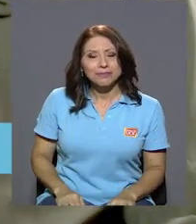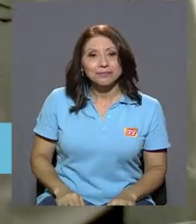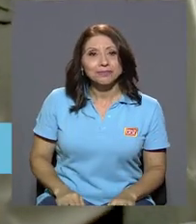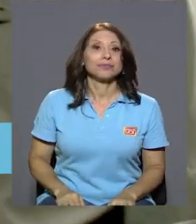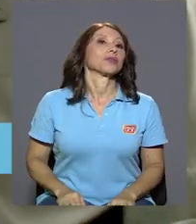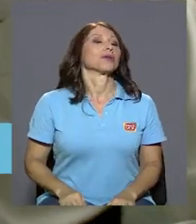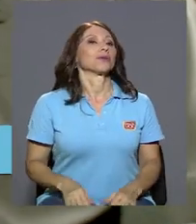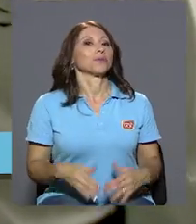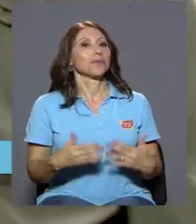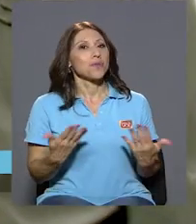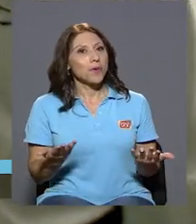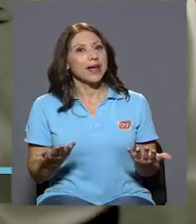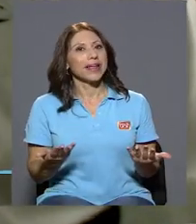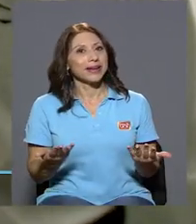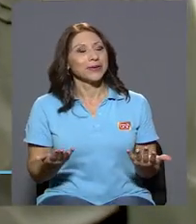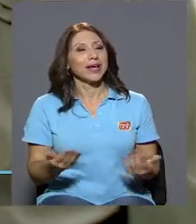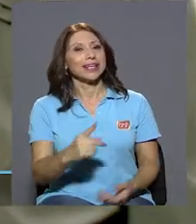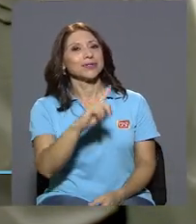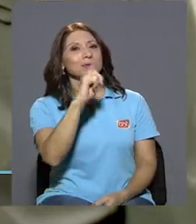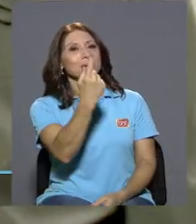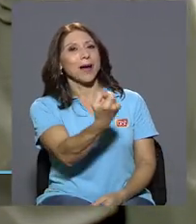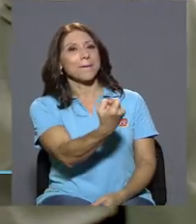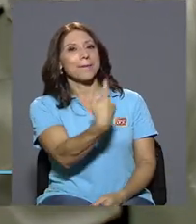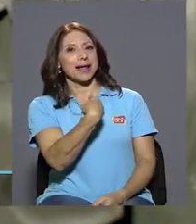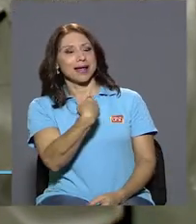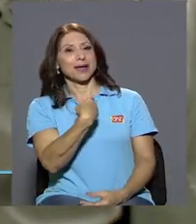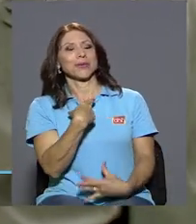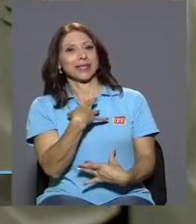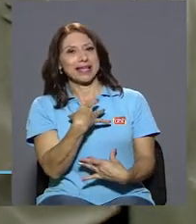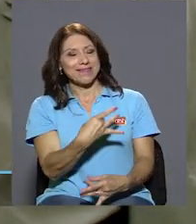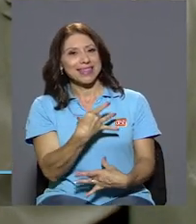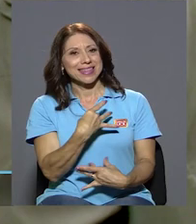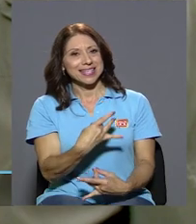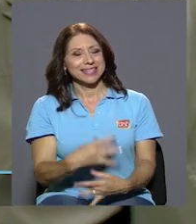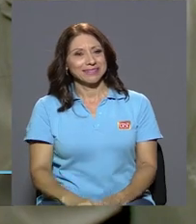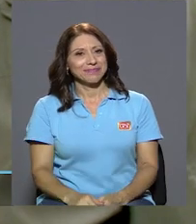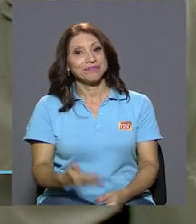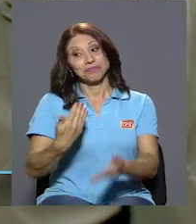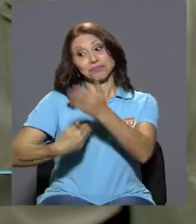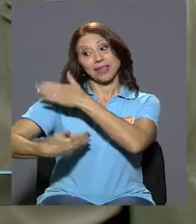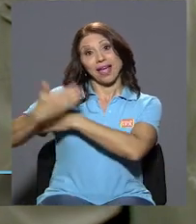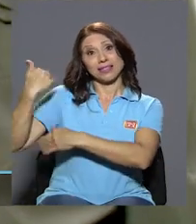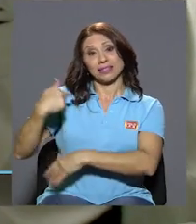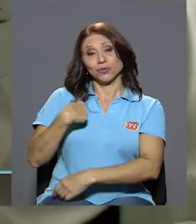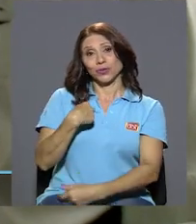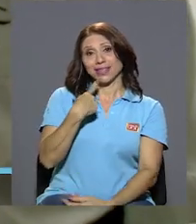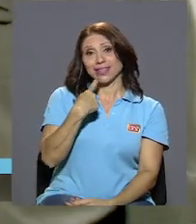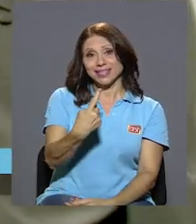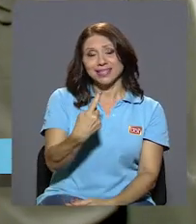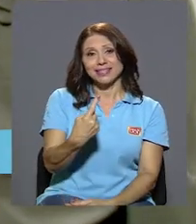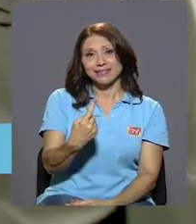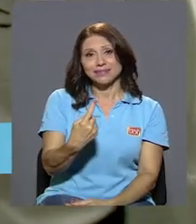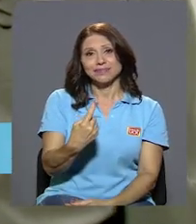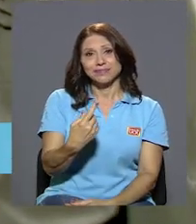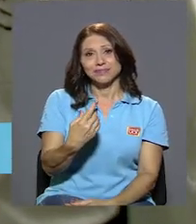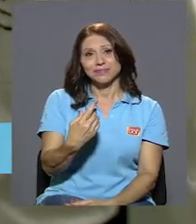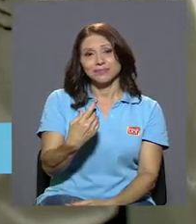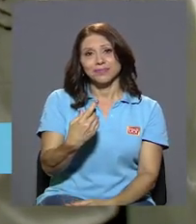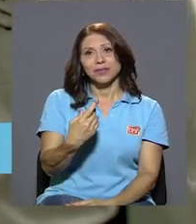es una pregunta bien interesante la otra vez dije